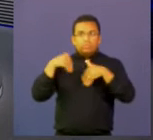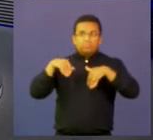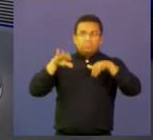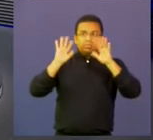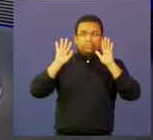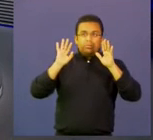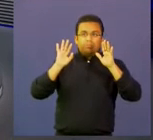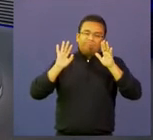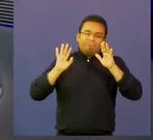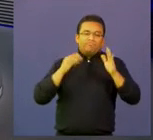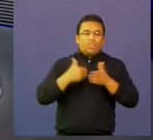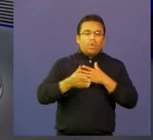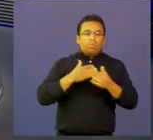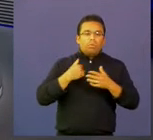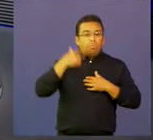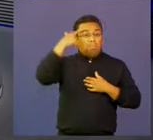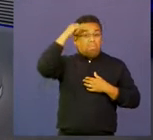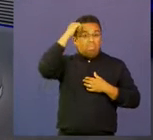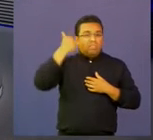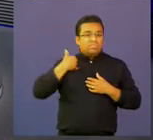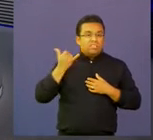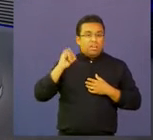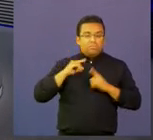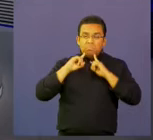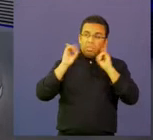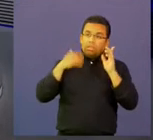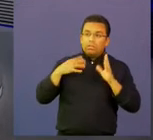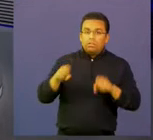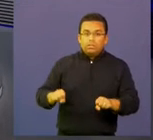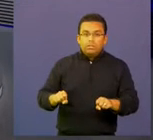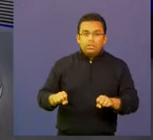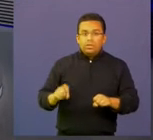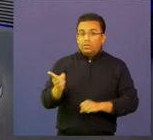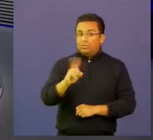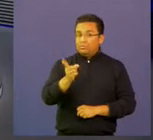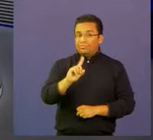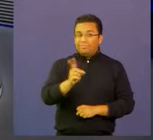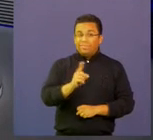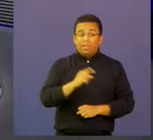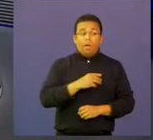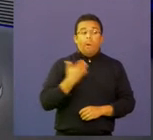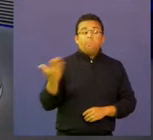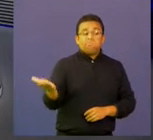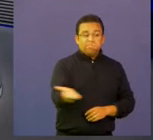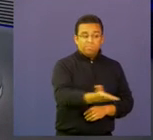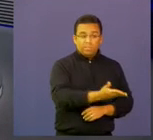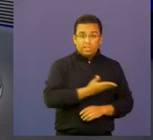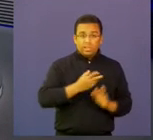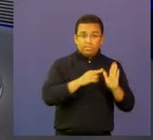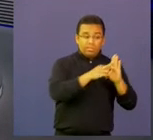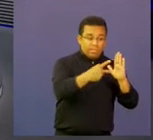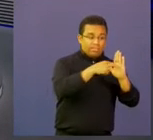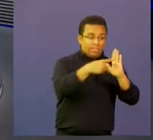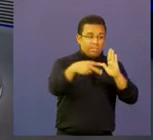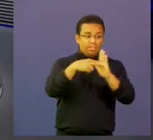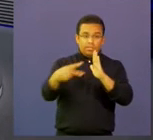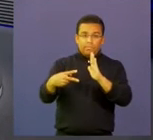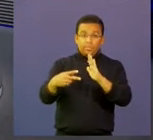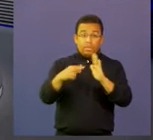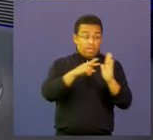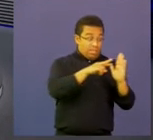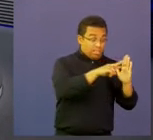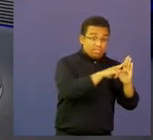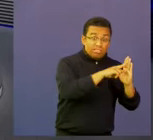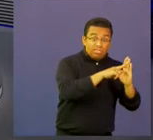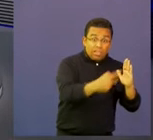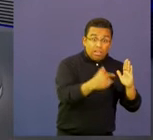las herramientas posibles. Renunciar a la tecnología en este momento, cuando están pasando tantas cosas, es